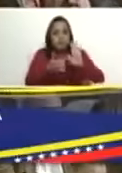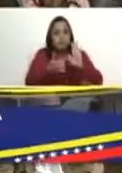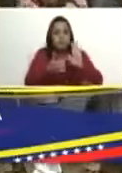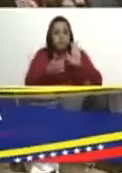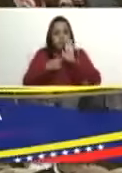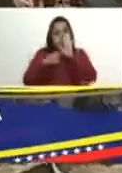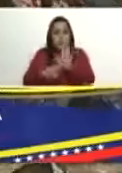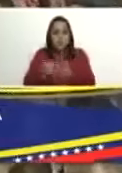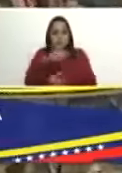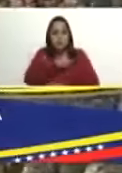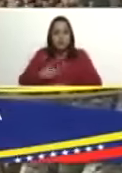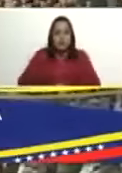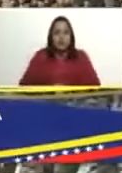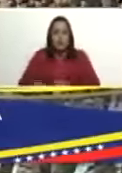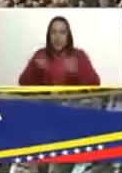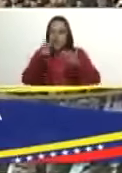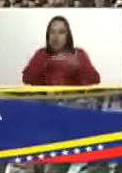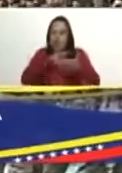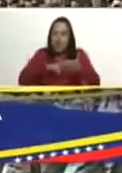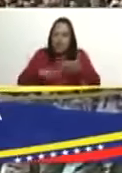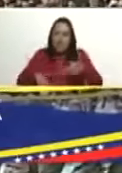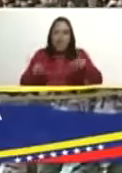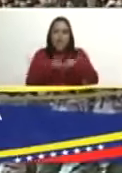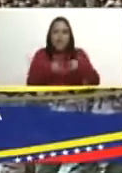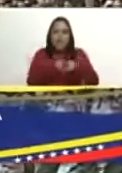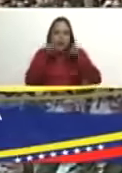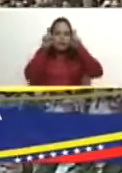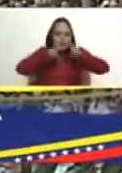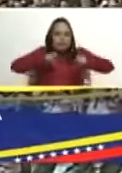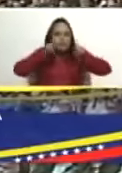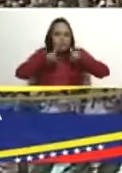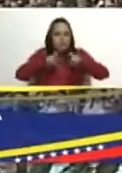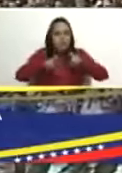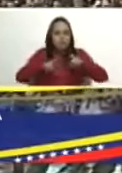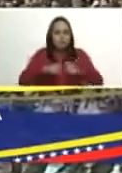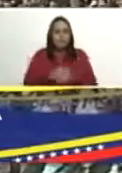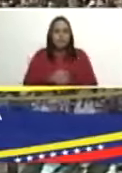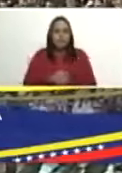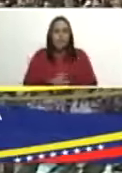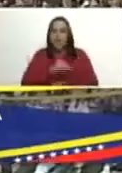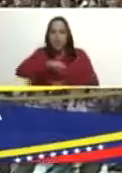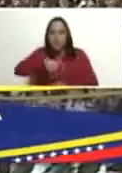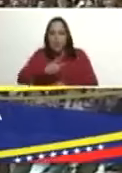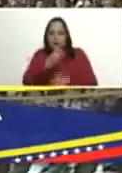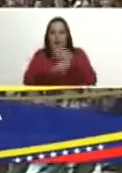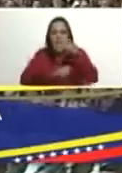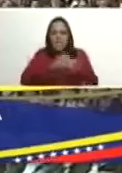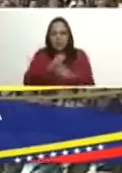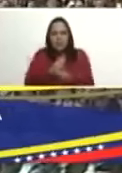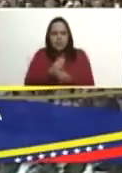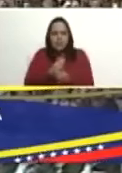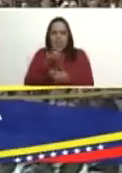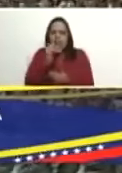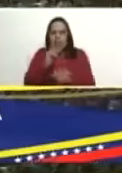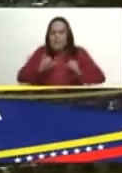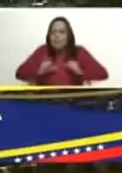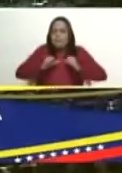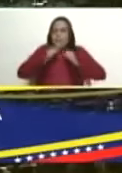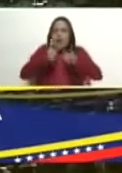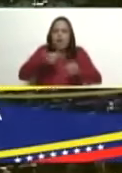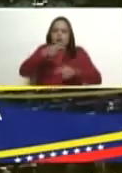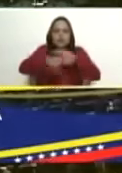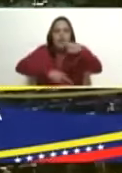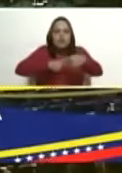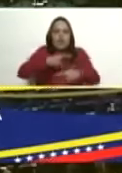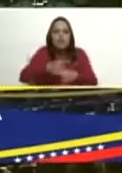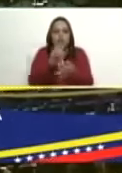presidente y lo lee pedagógicamente, en realidad no podía establecer, estaba en pleno proceso